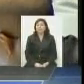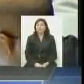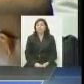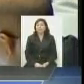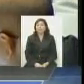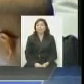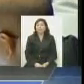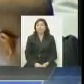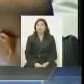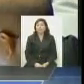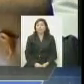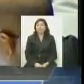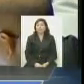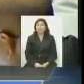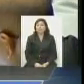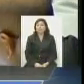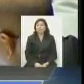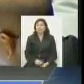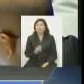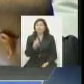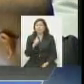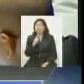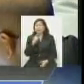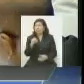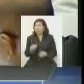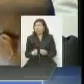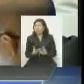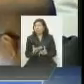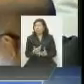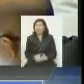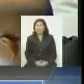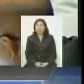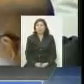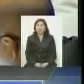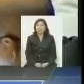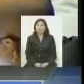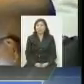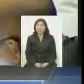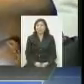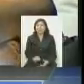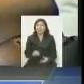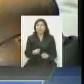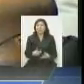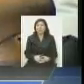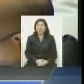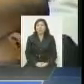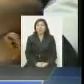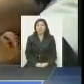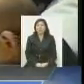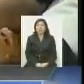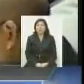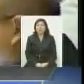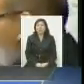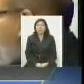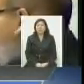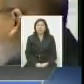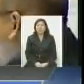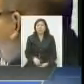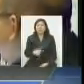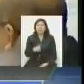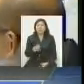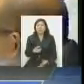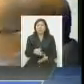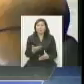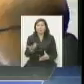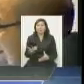está comprobado eso, estoy averiguando, para sembrarle ratas u otras cosas y decir, si hay un foco infeccioso, mandemos a las autoridades